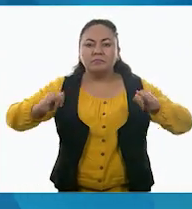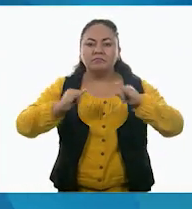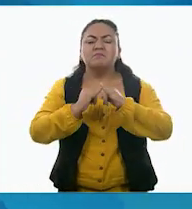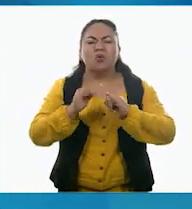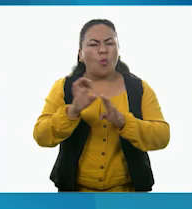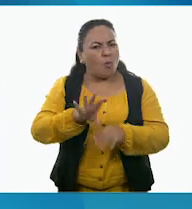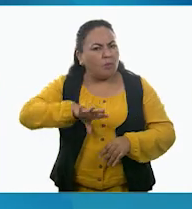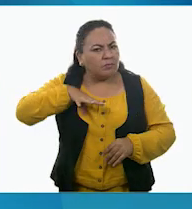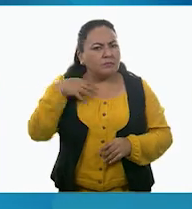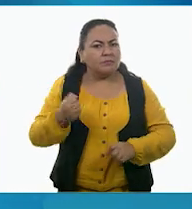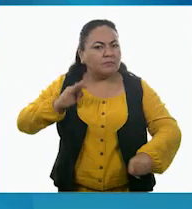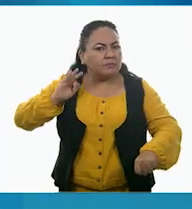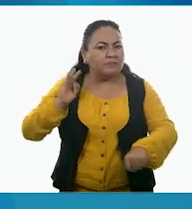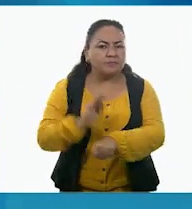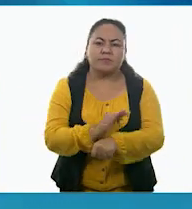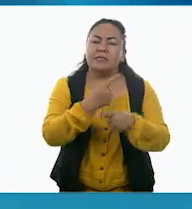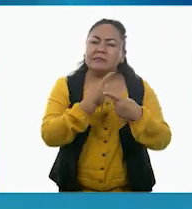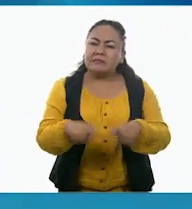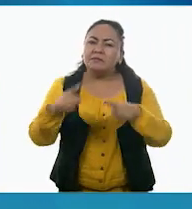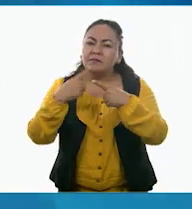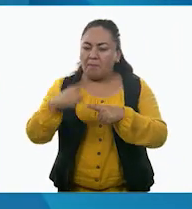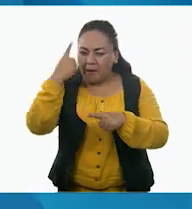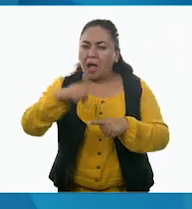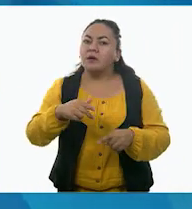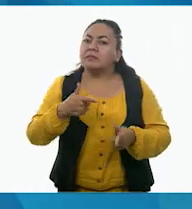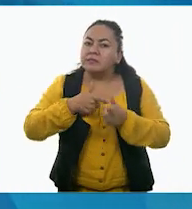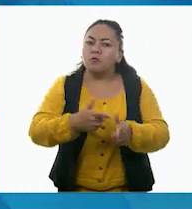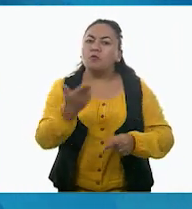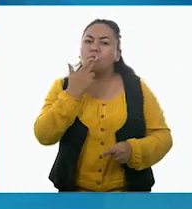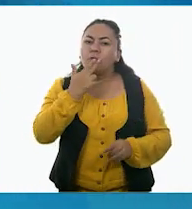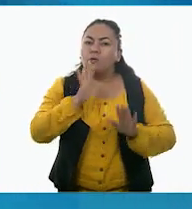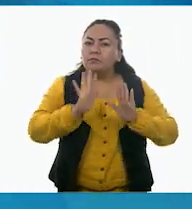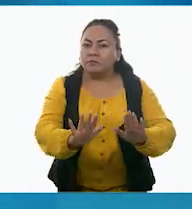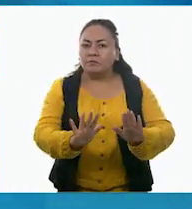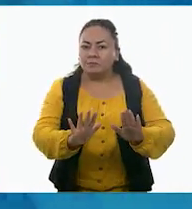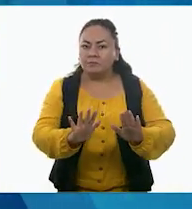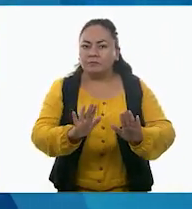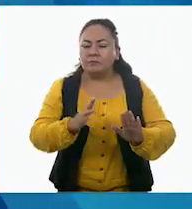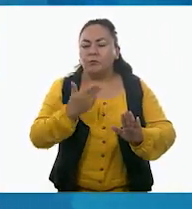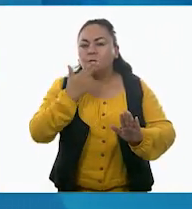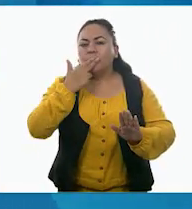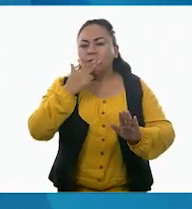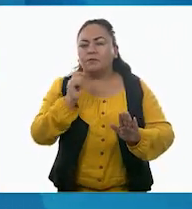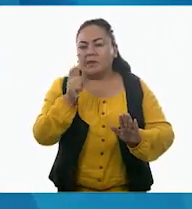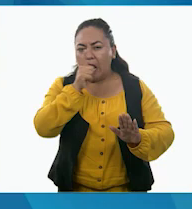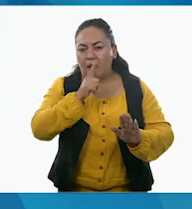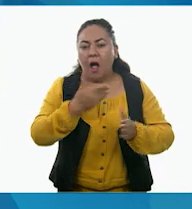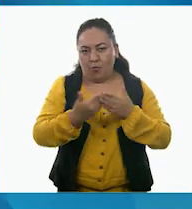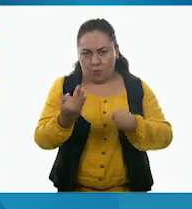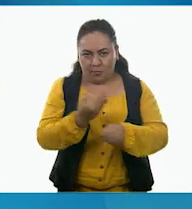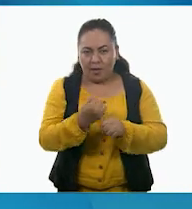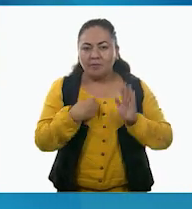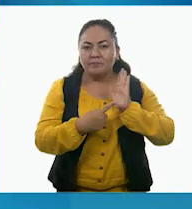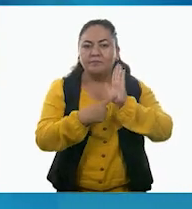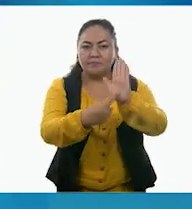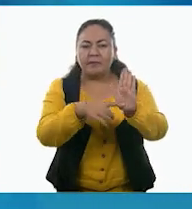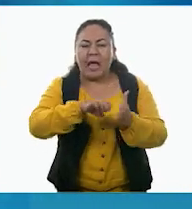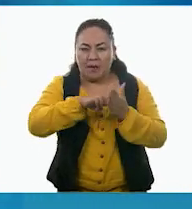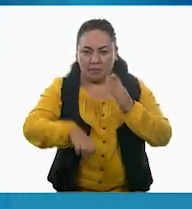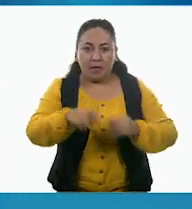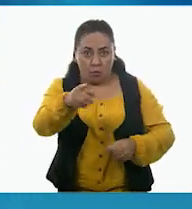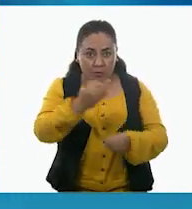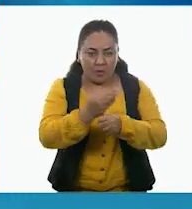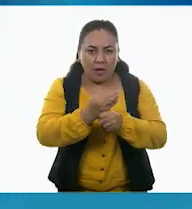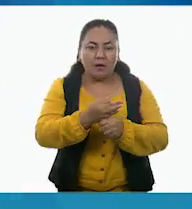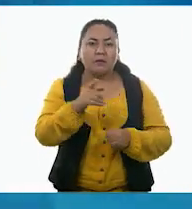comprometidos con distintas acciones para fortalecer el uso de estas lenguas. Vamos a ver algunos ejemplos. Escucha